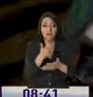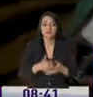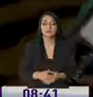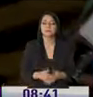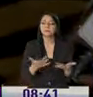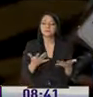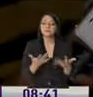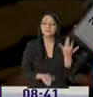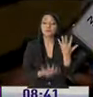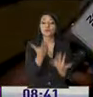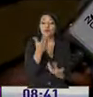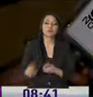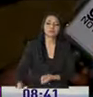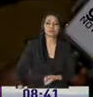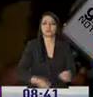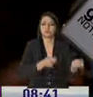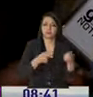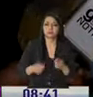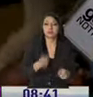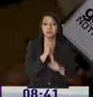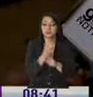apagar. Corrían a sacar agua